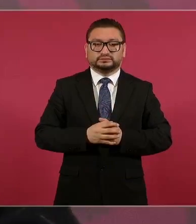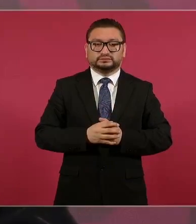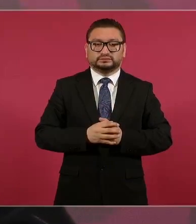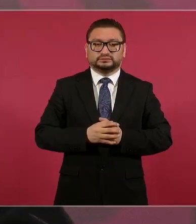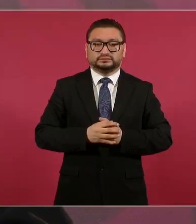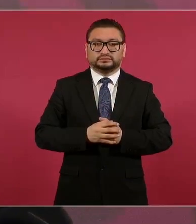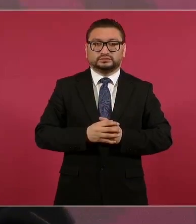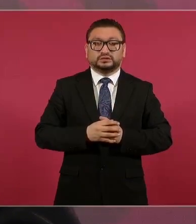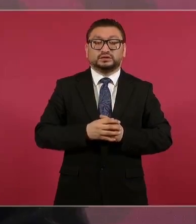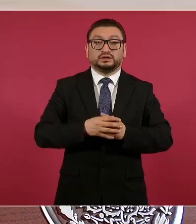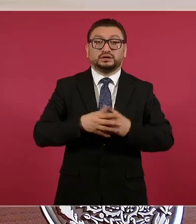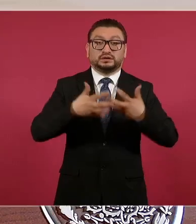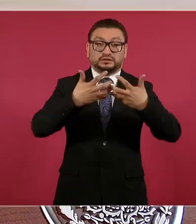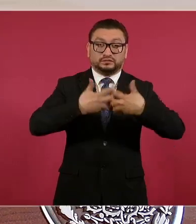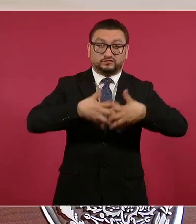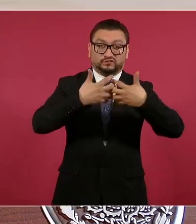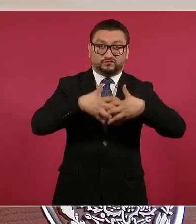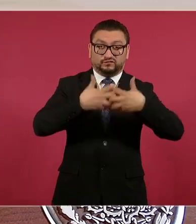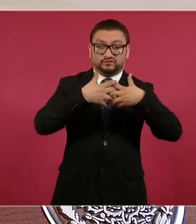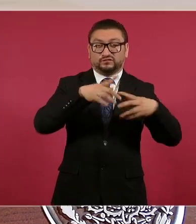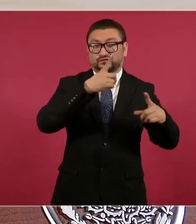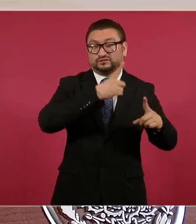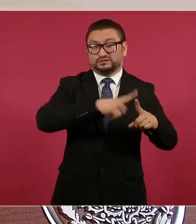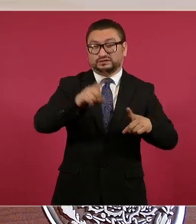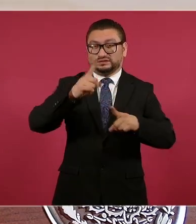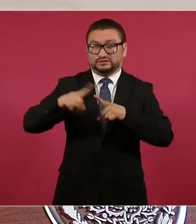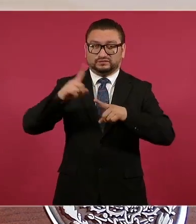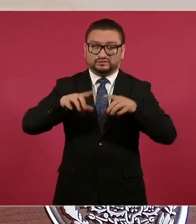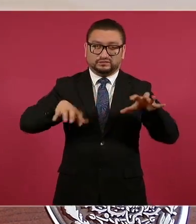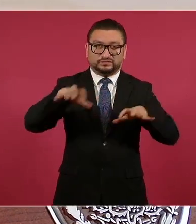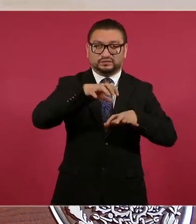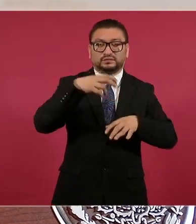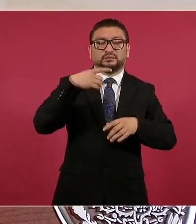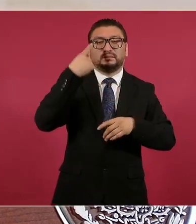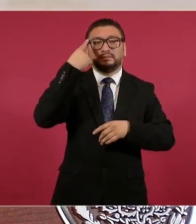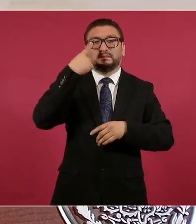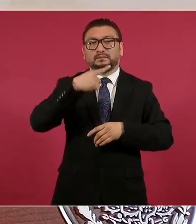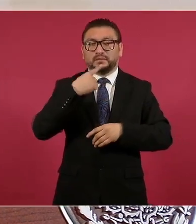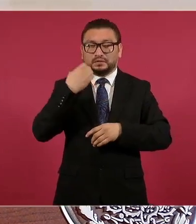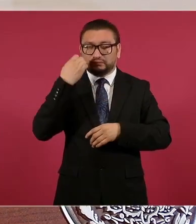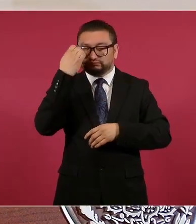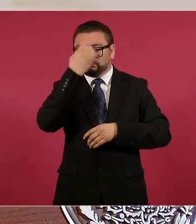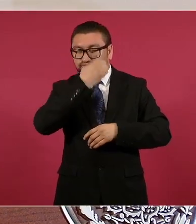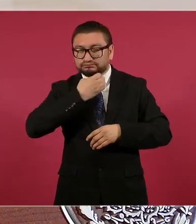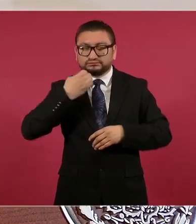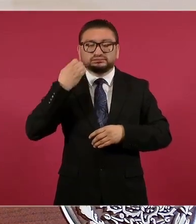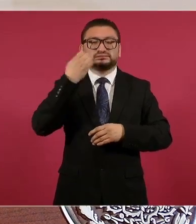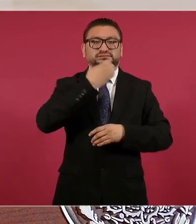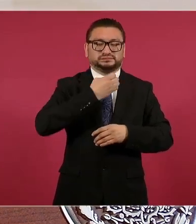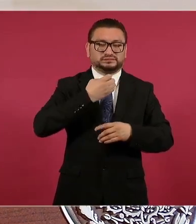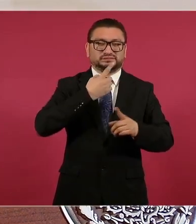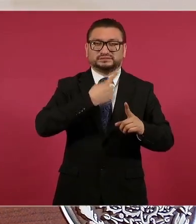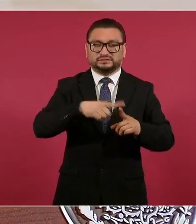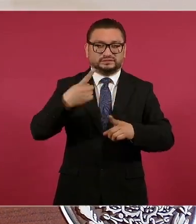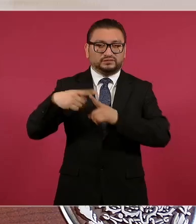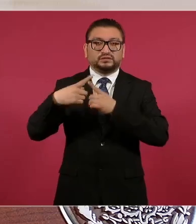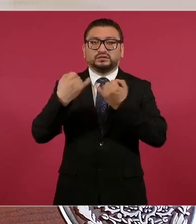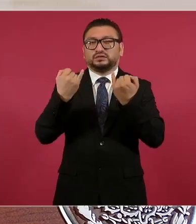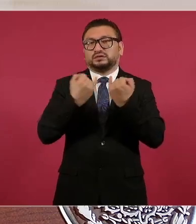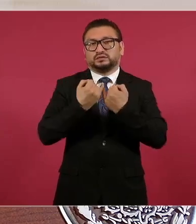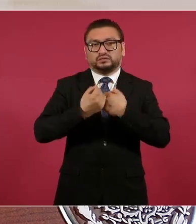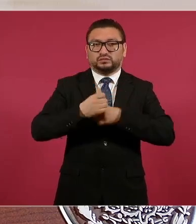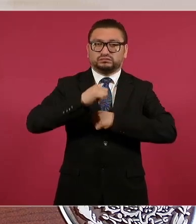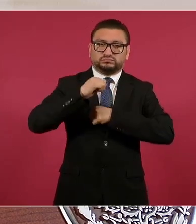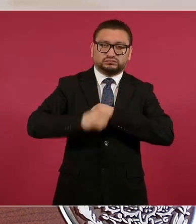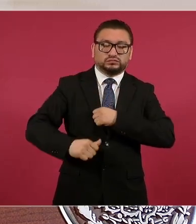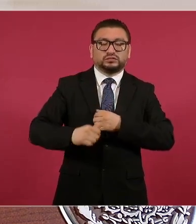con equipos para hacer estudios, desde luego intervenciones